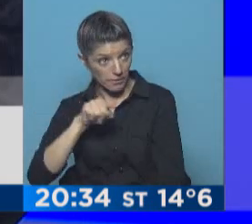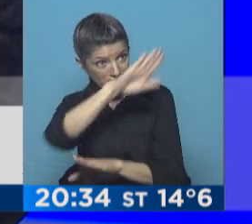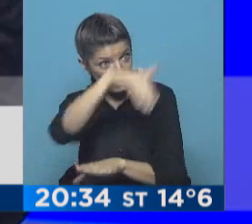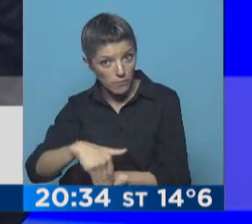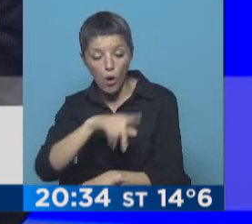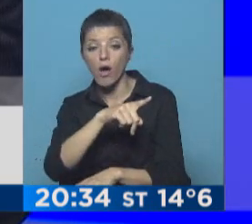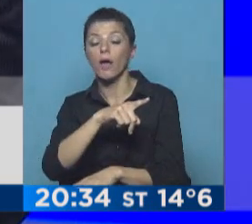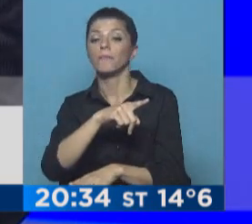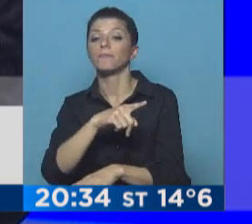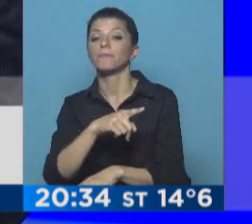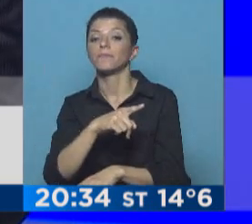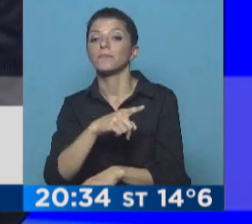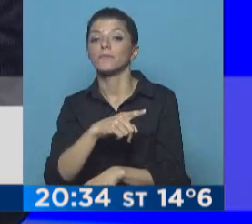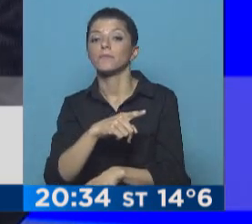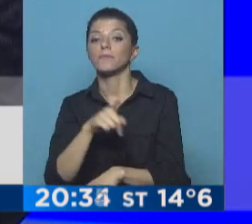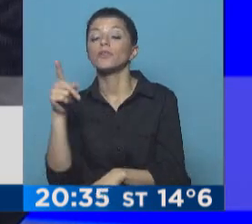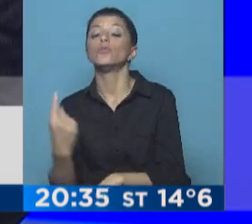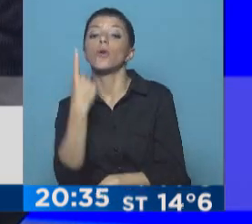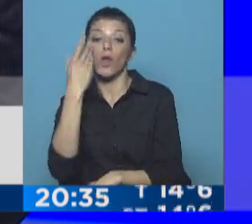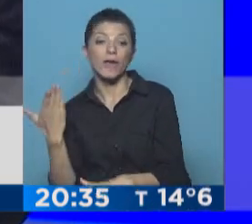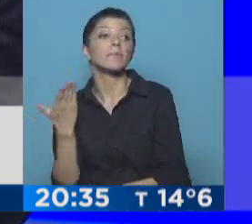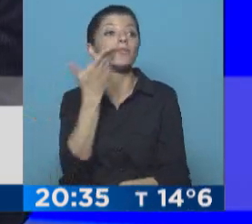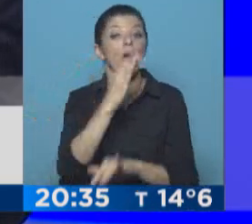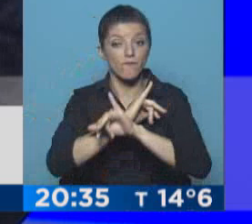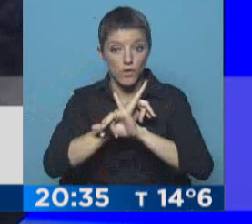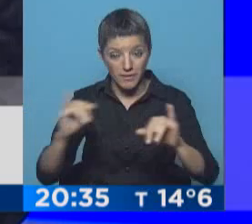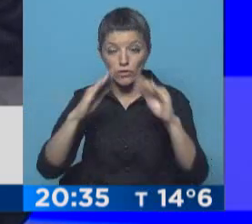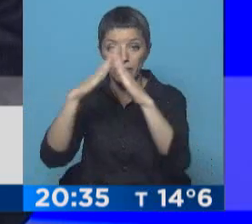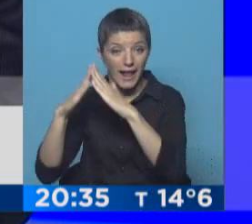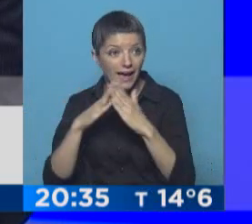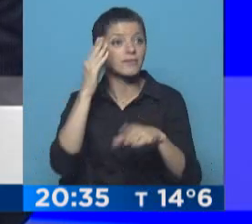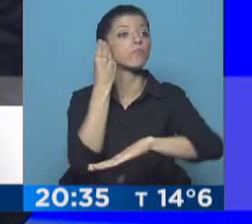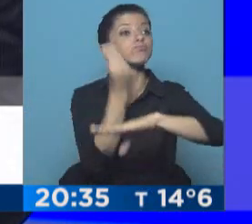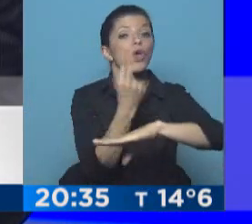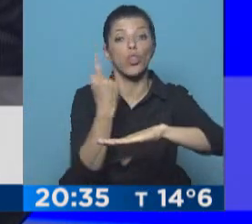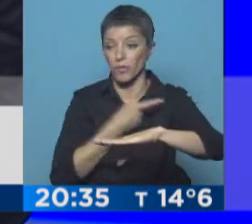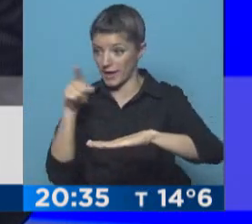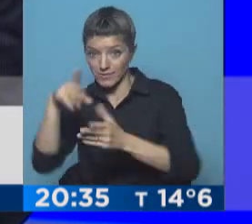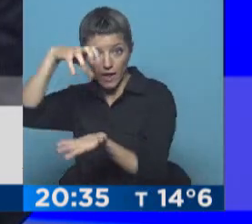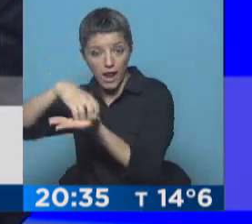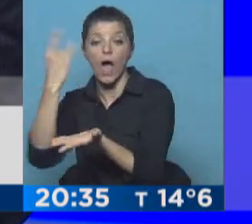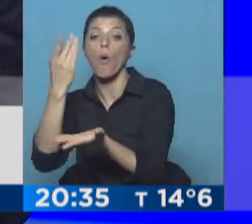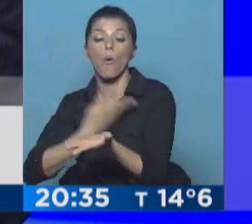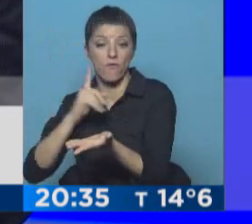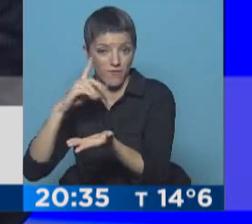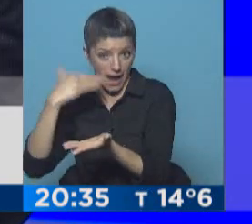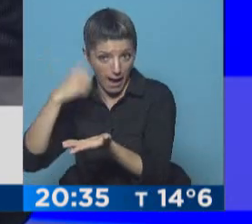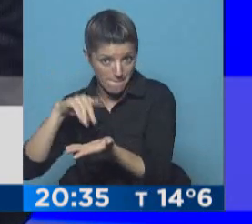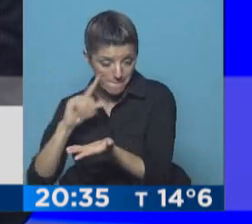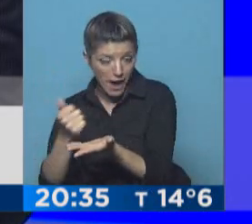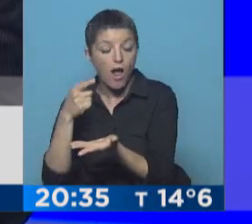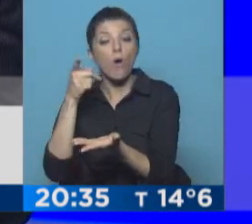una de las exhortaciones de pedido de información domiciliaria está hecha por ellos porque ellos están haciendo una especie de auditoría de toda la